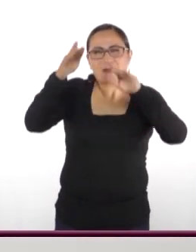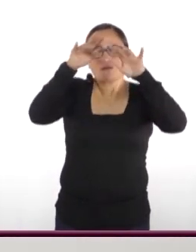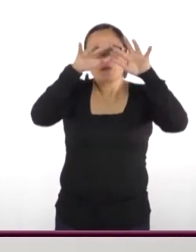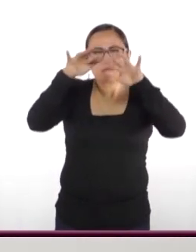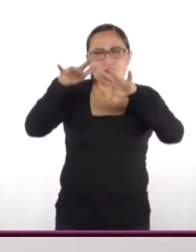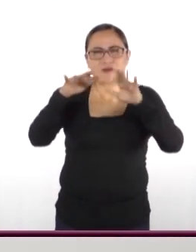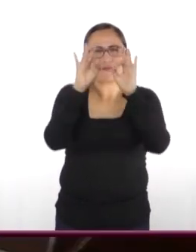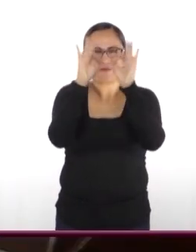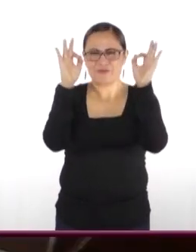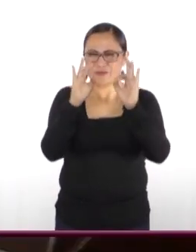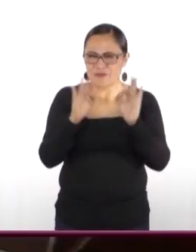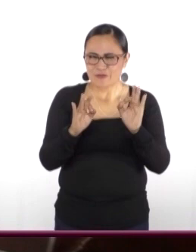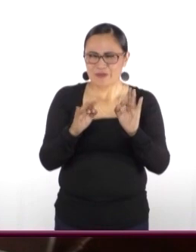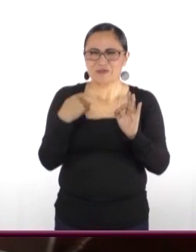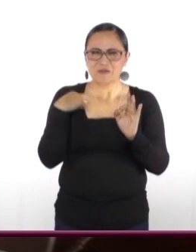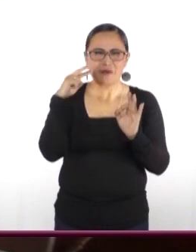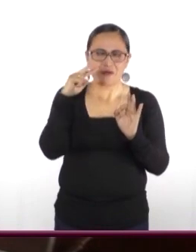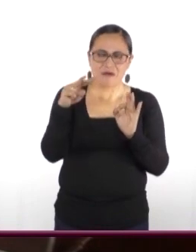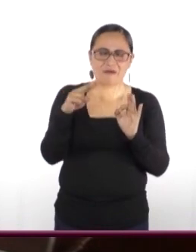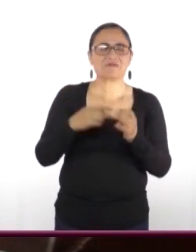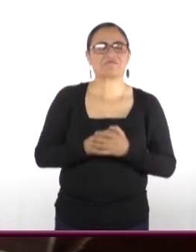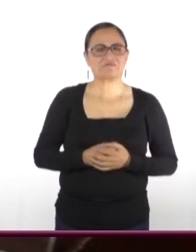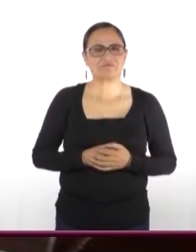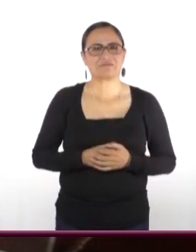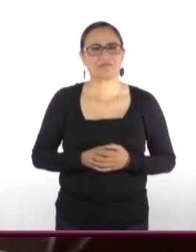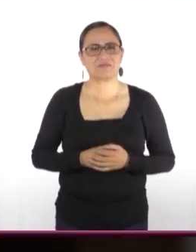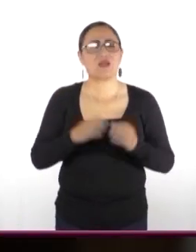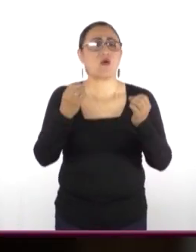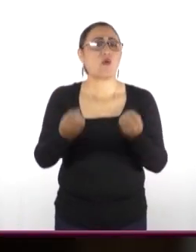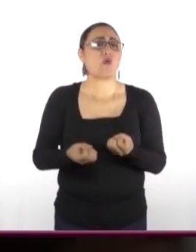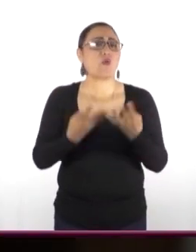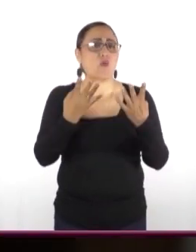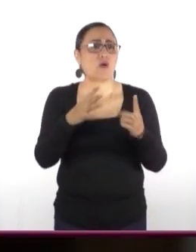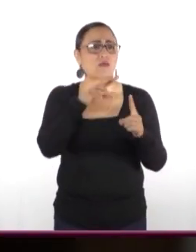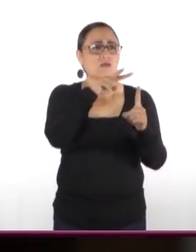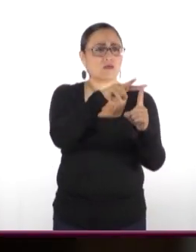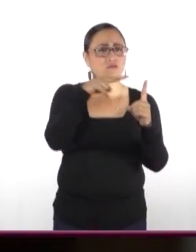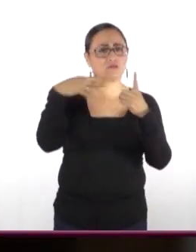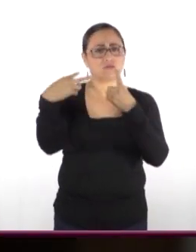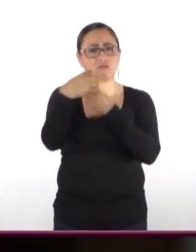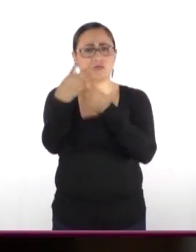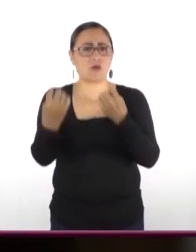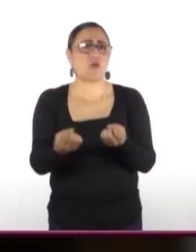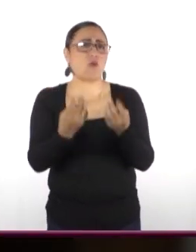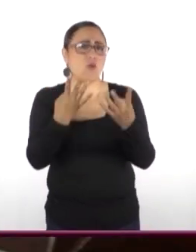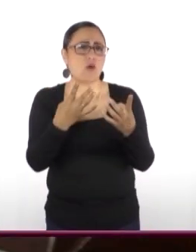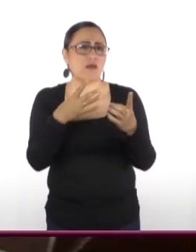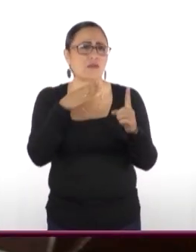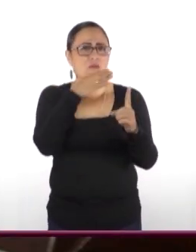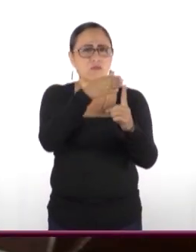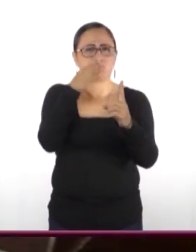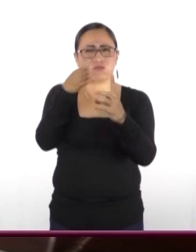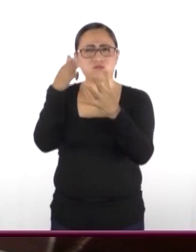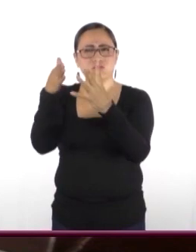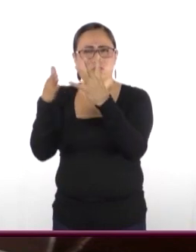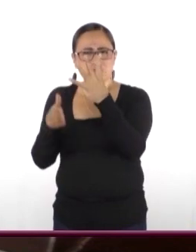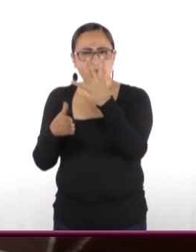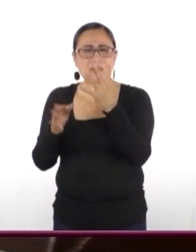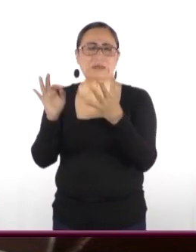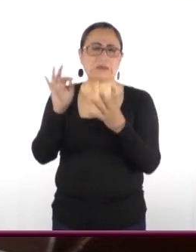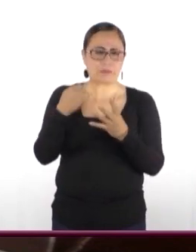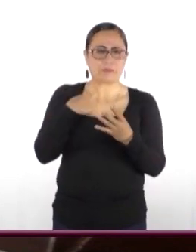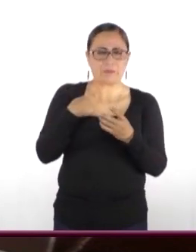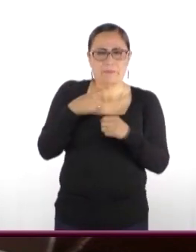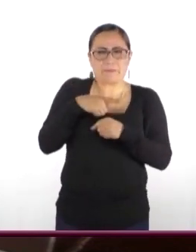esta geometría? Para terminar, la última pregunta que tengo para ti es ¿cuántas dimensiones percibimos los seres humanos? Considero que si nos basamos en que